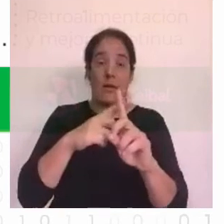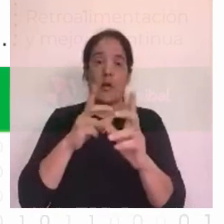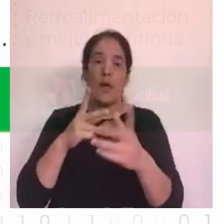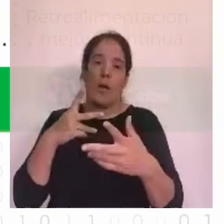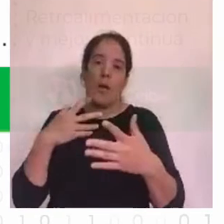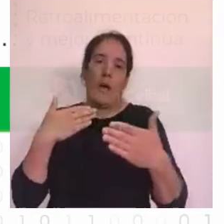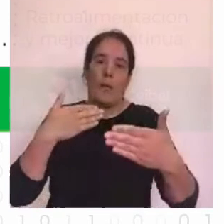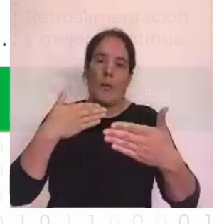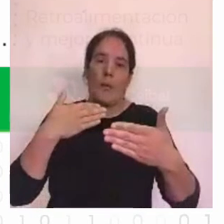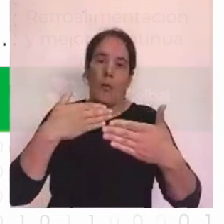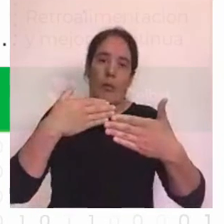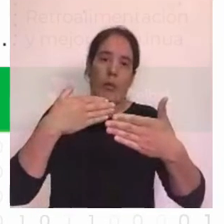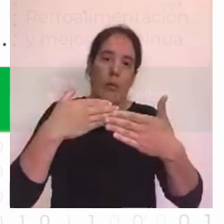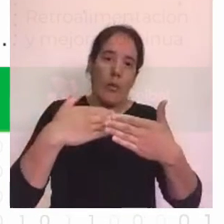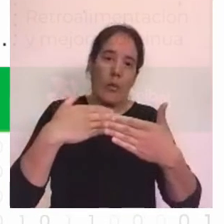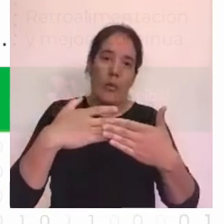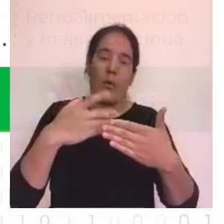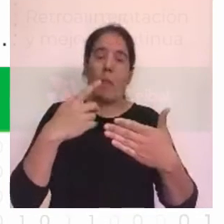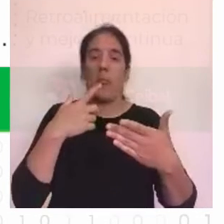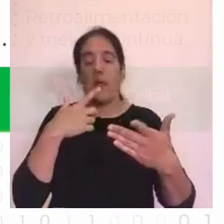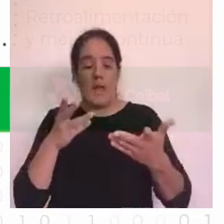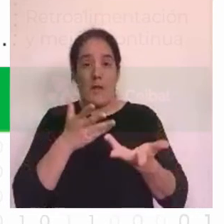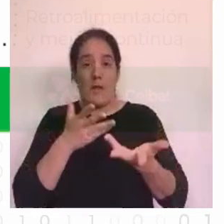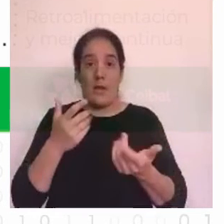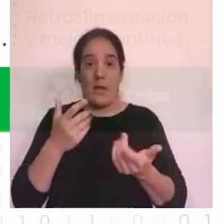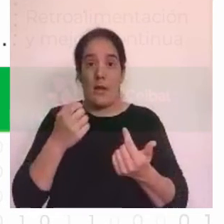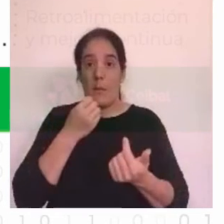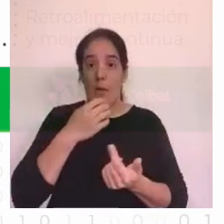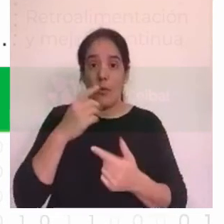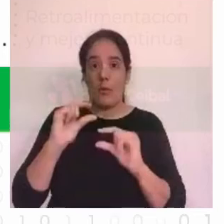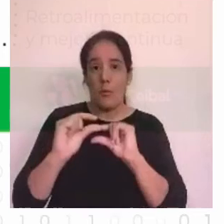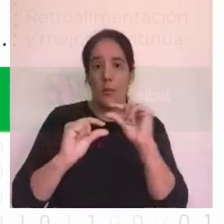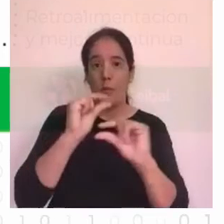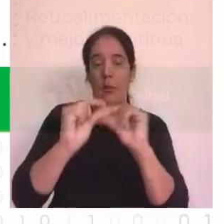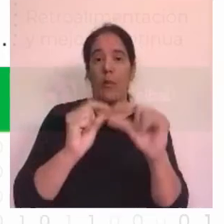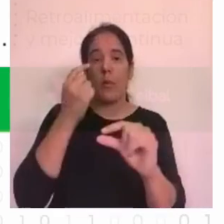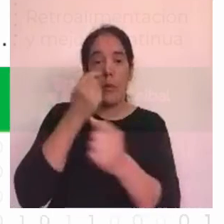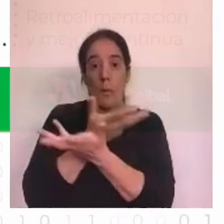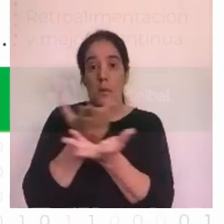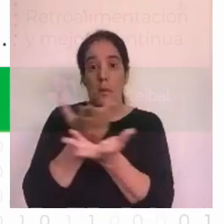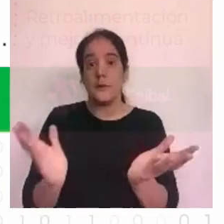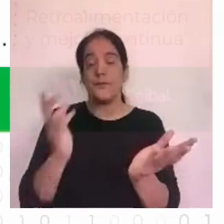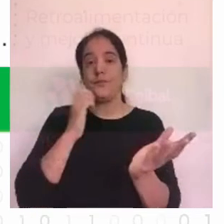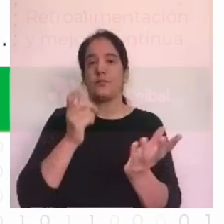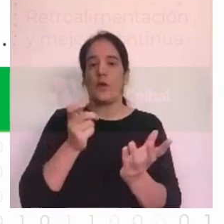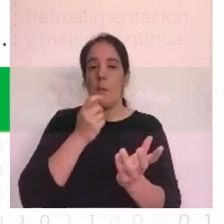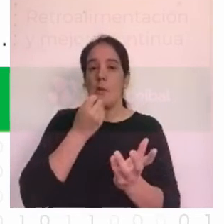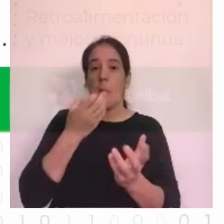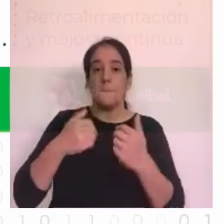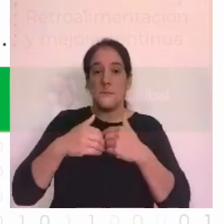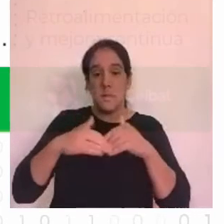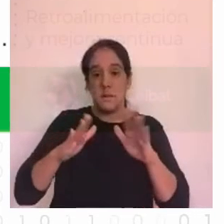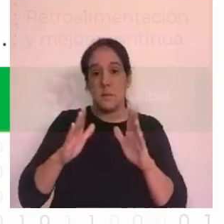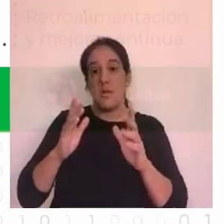productos intermedios es que estamos elaborando un visualizador del mercado laboral formal del sector privado a partir de